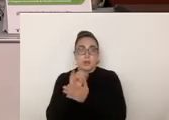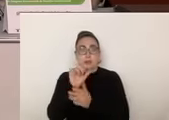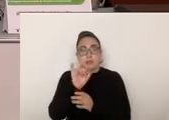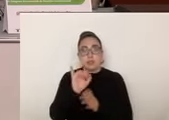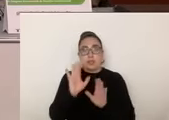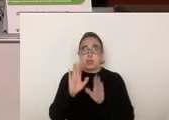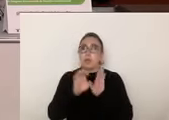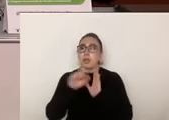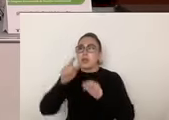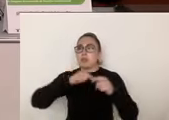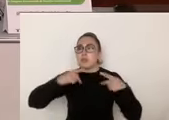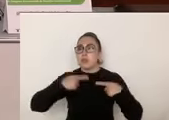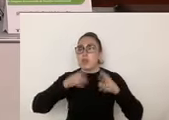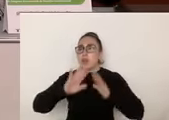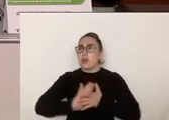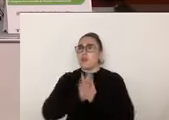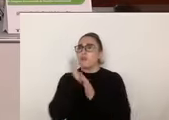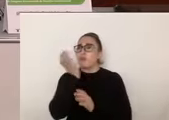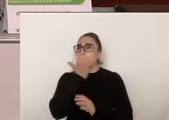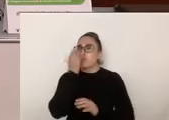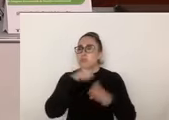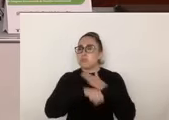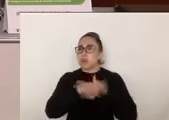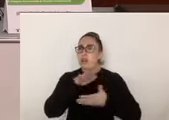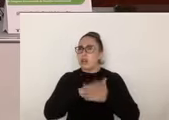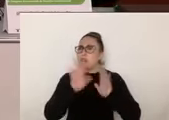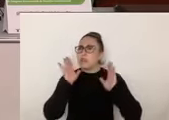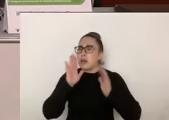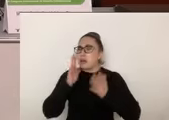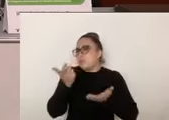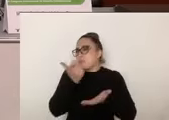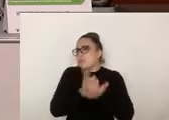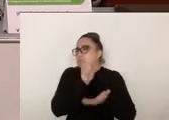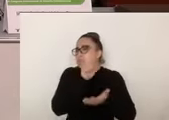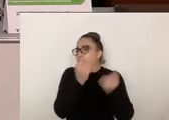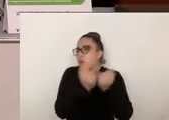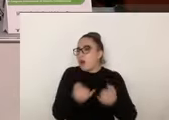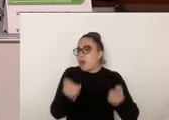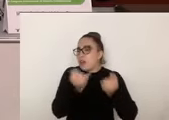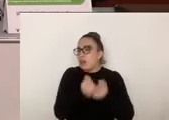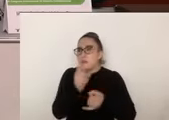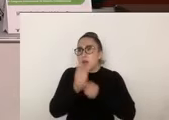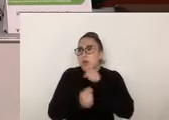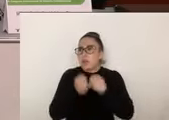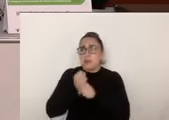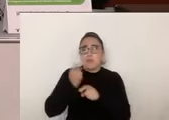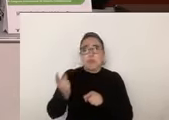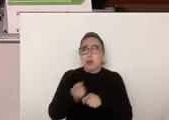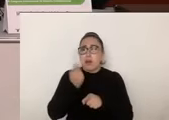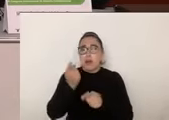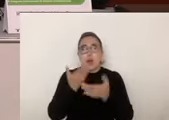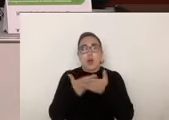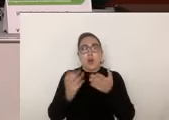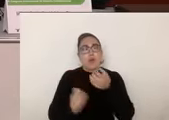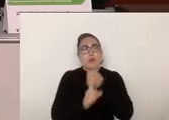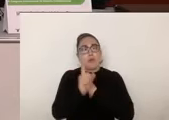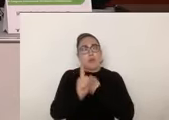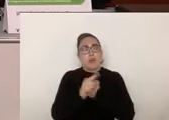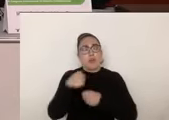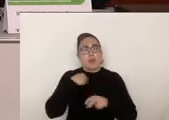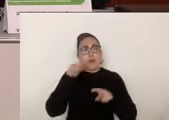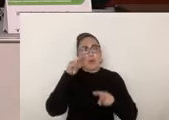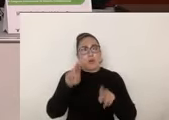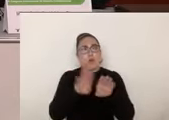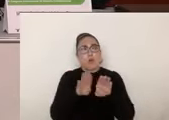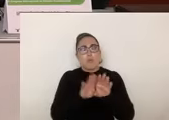vistosa, la resocialización tiene un problema, es para años después. Los programas, ahora está muy de moda en toda la